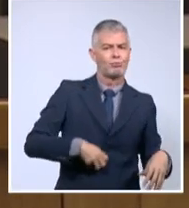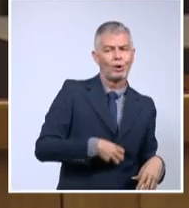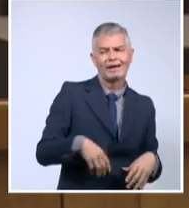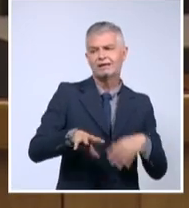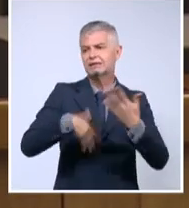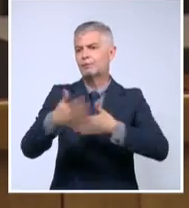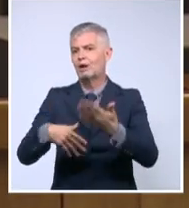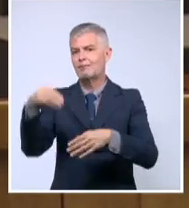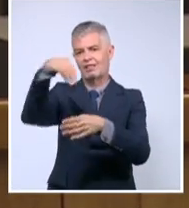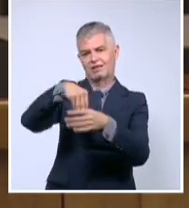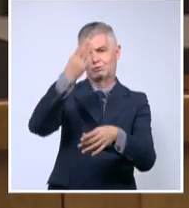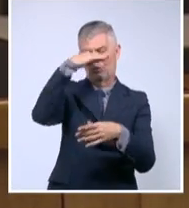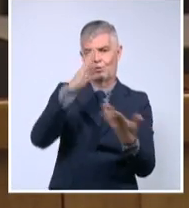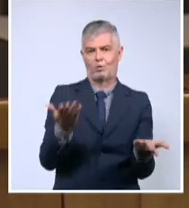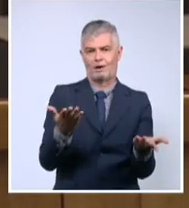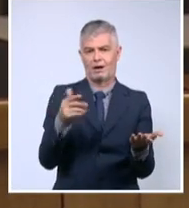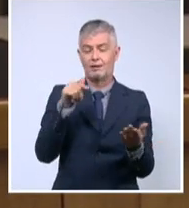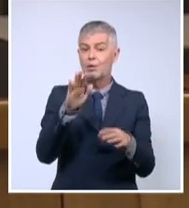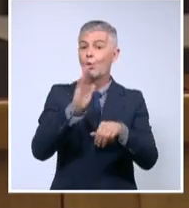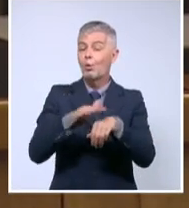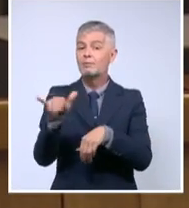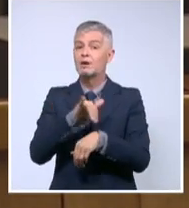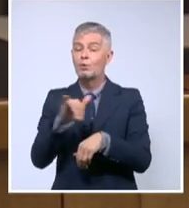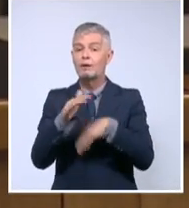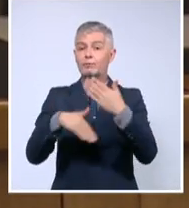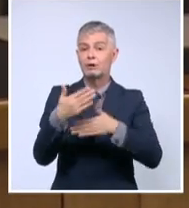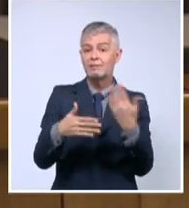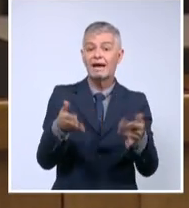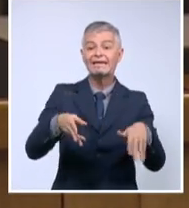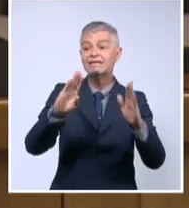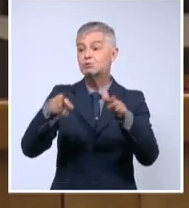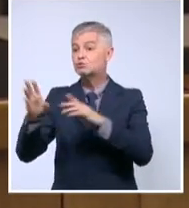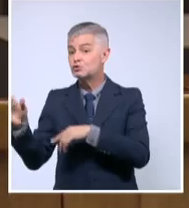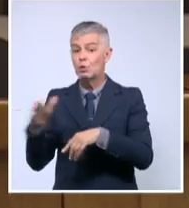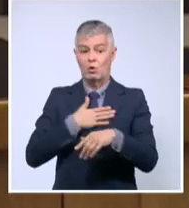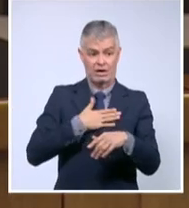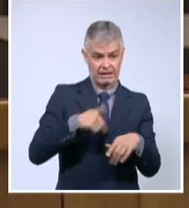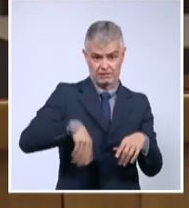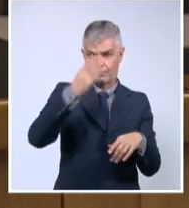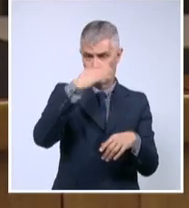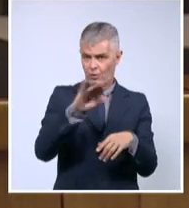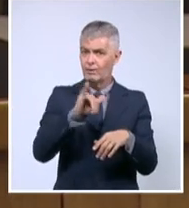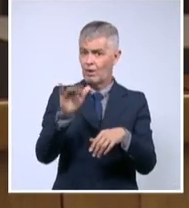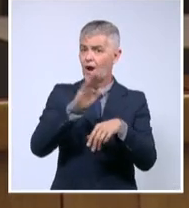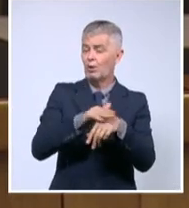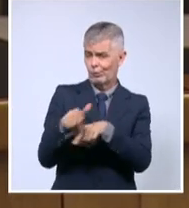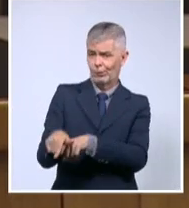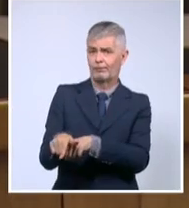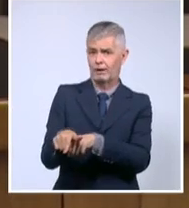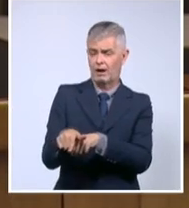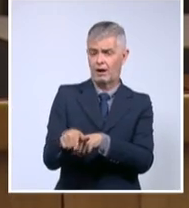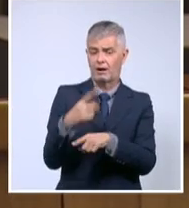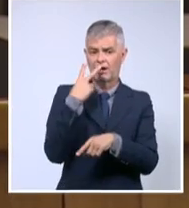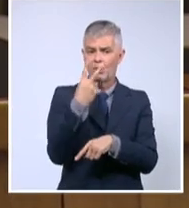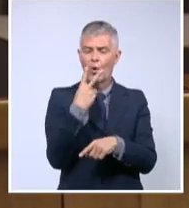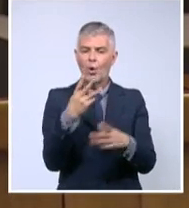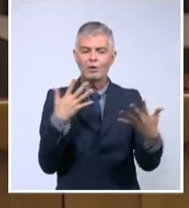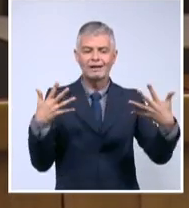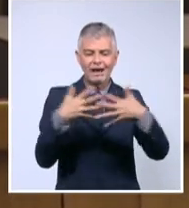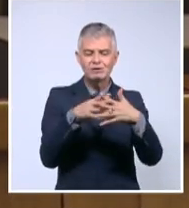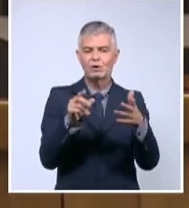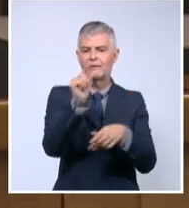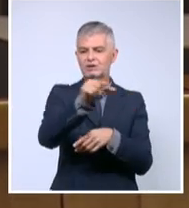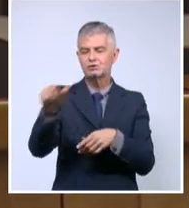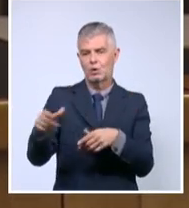vacíos y errores de nuestras instituciones en su imprescindible vínculo con quienes desarrollan actividades afines. Es